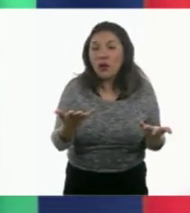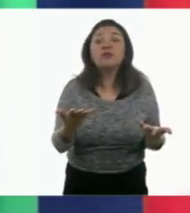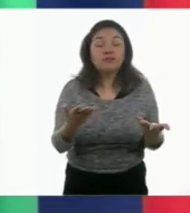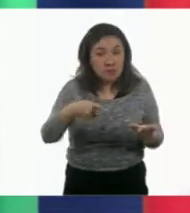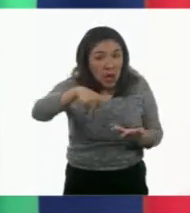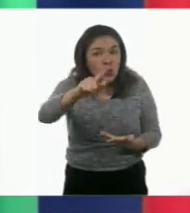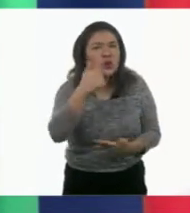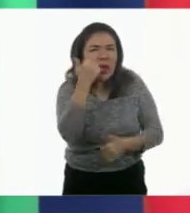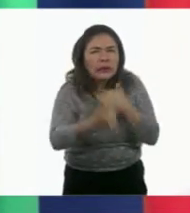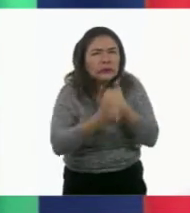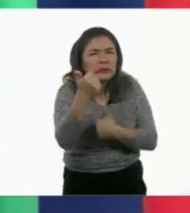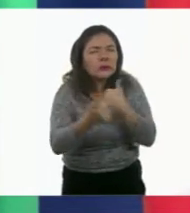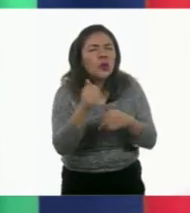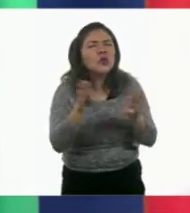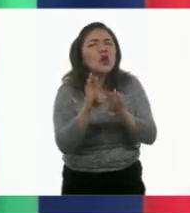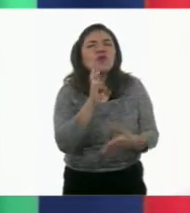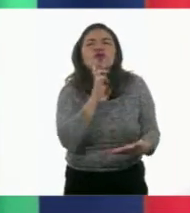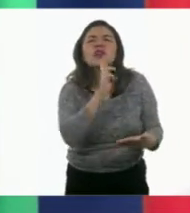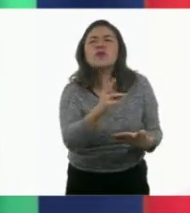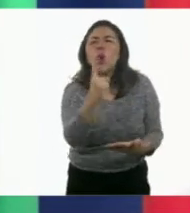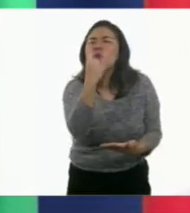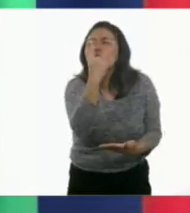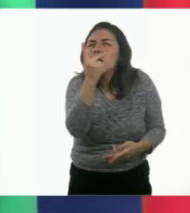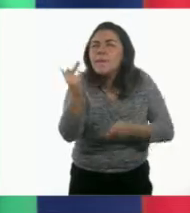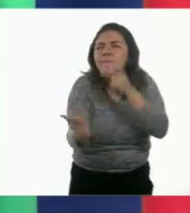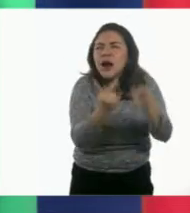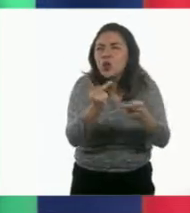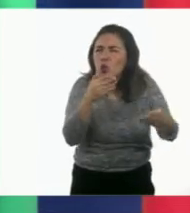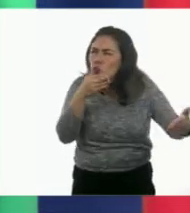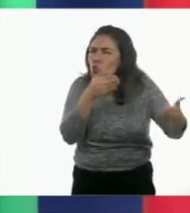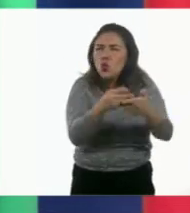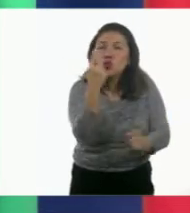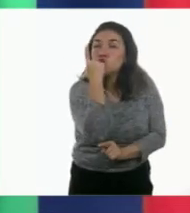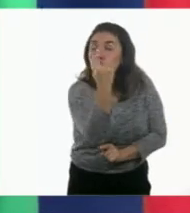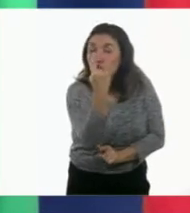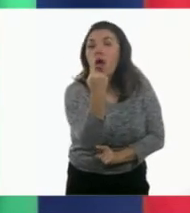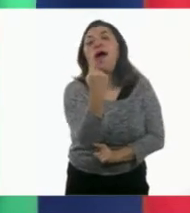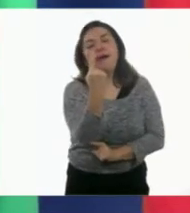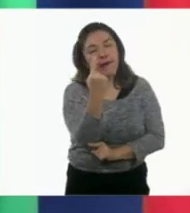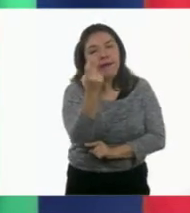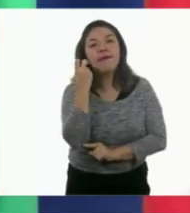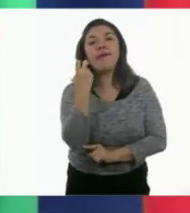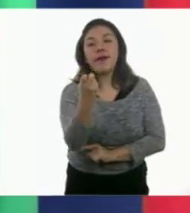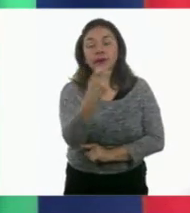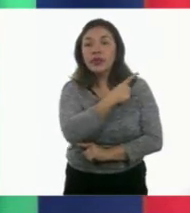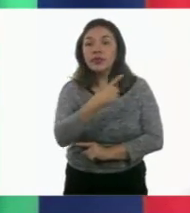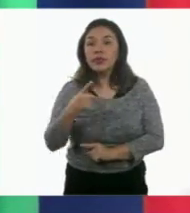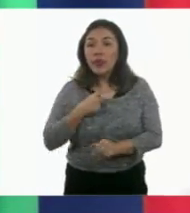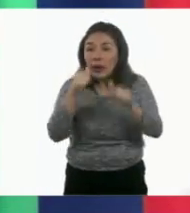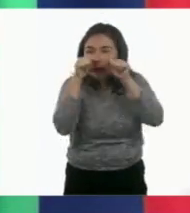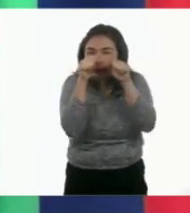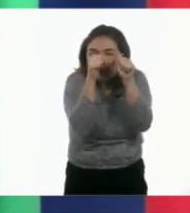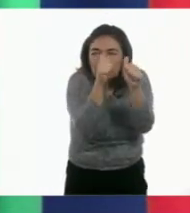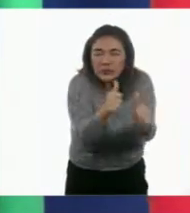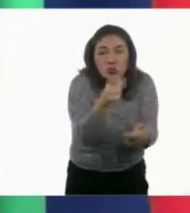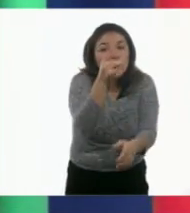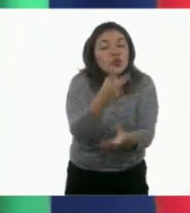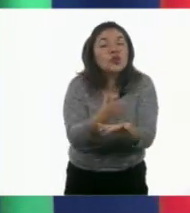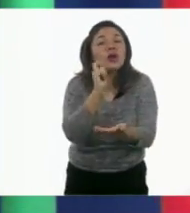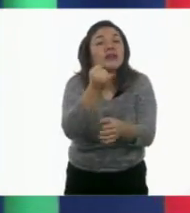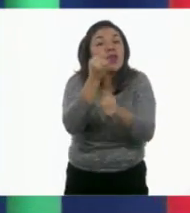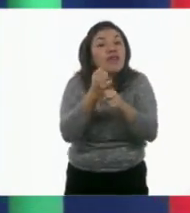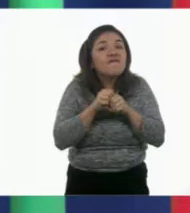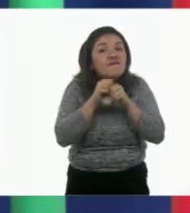que buscas es responder una pregunta específica. En ese caso, solo debes enfocarte en la